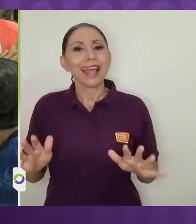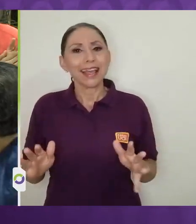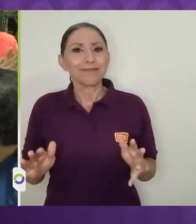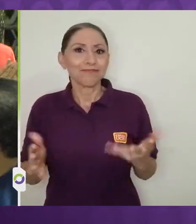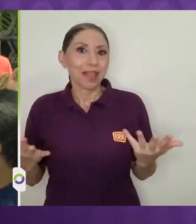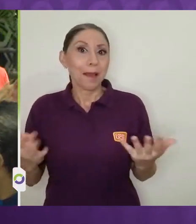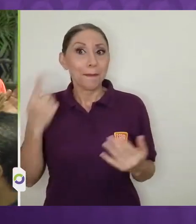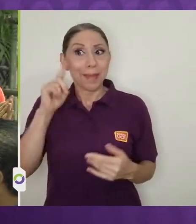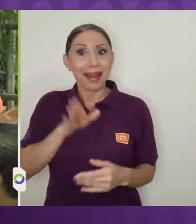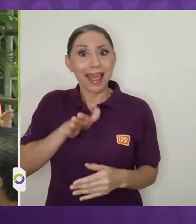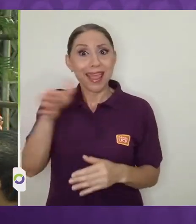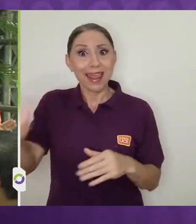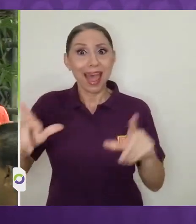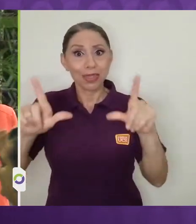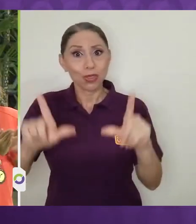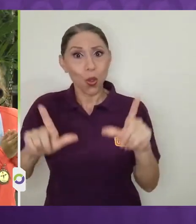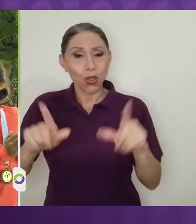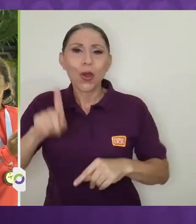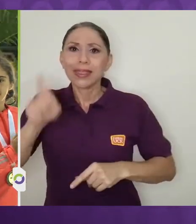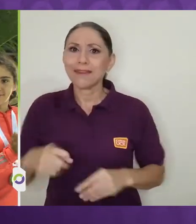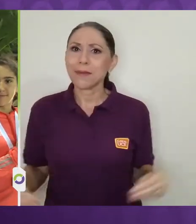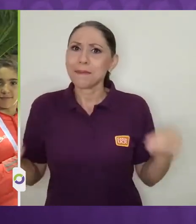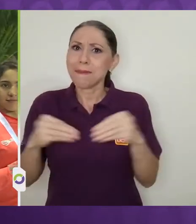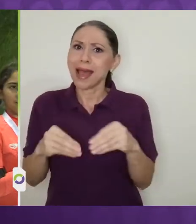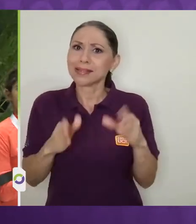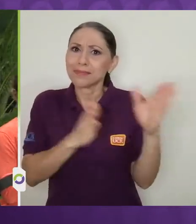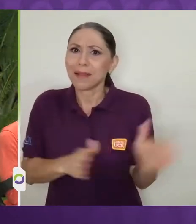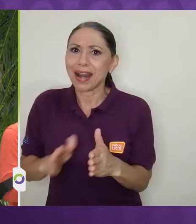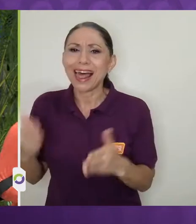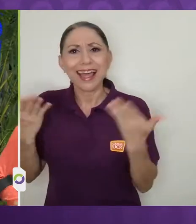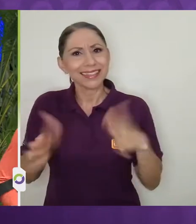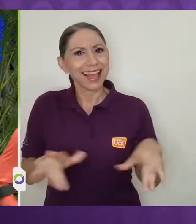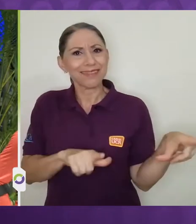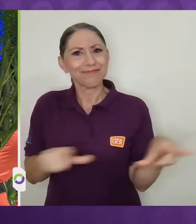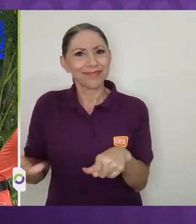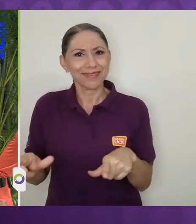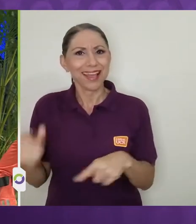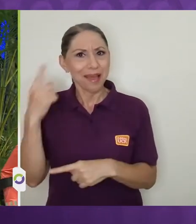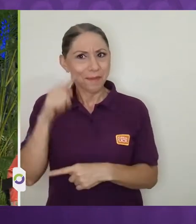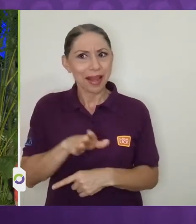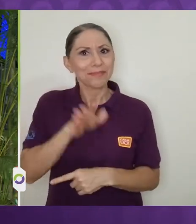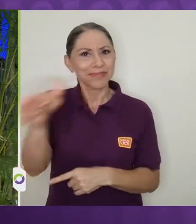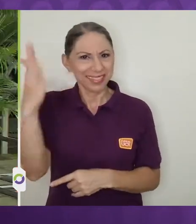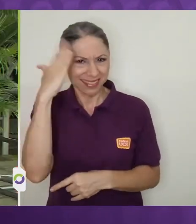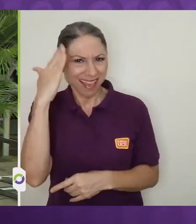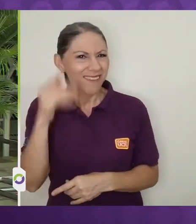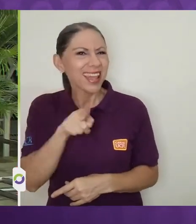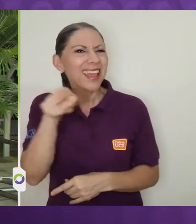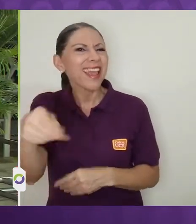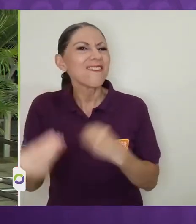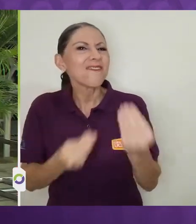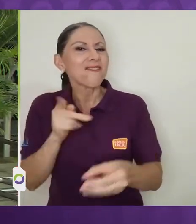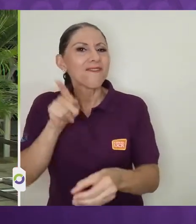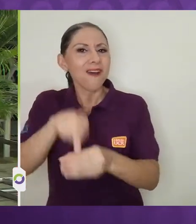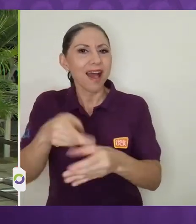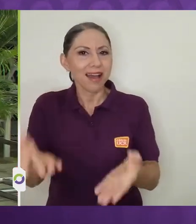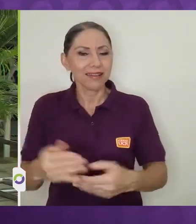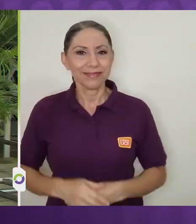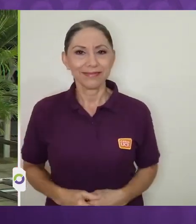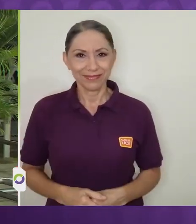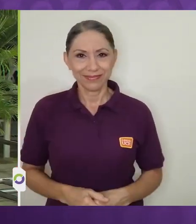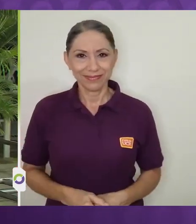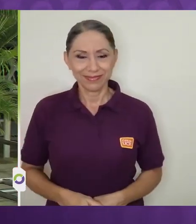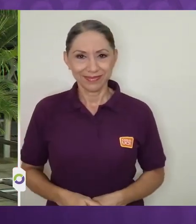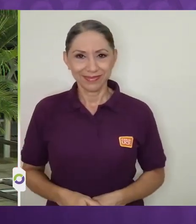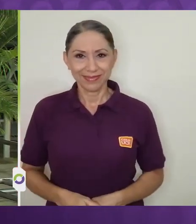aspectos para Tokio, pues tiene que estar mucho más preparada, ya está preparada para el tipo de escenarios y sabemos a lo que vamos.